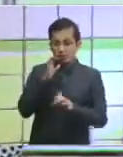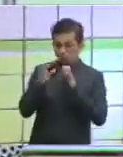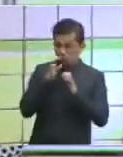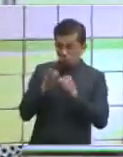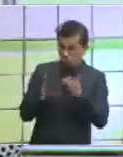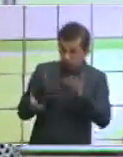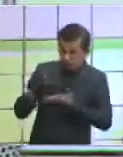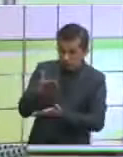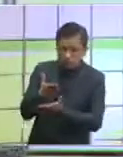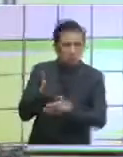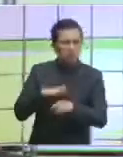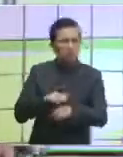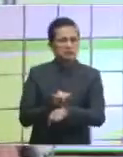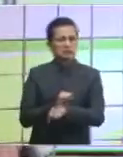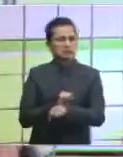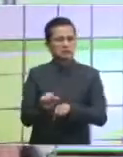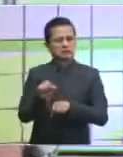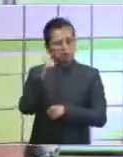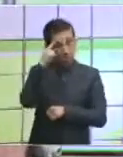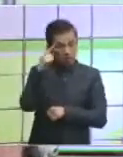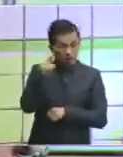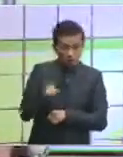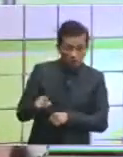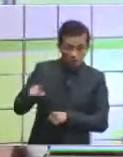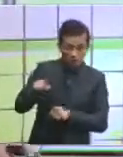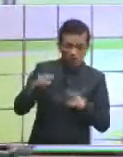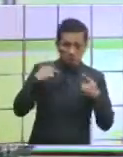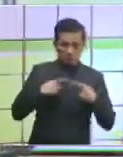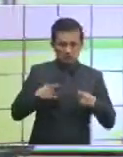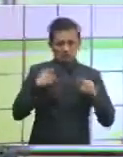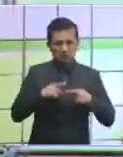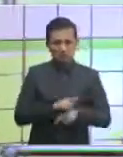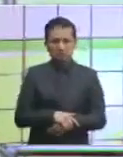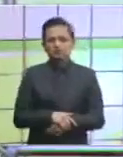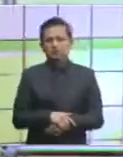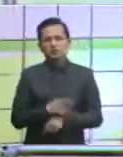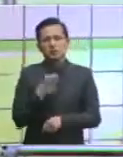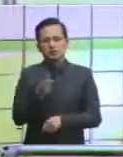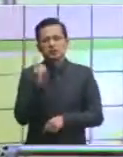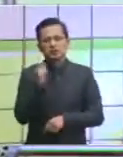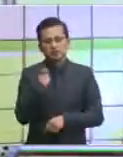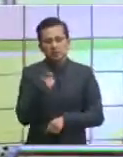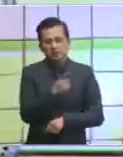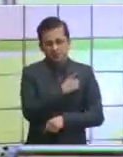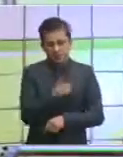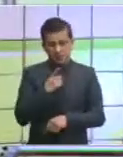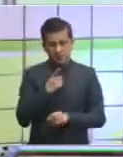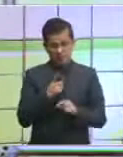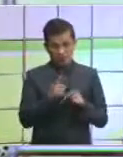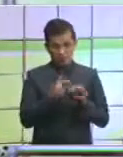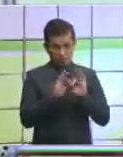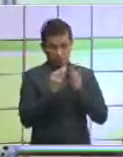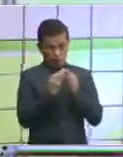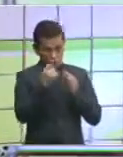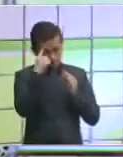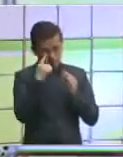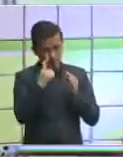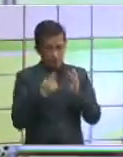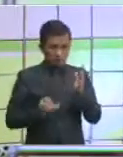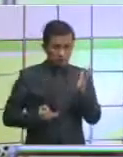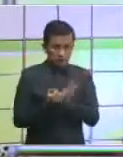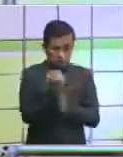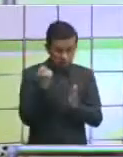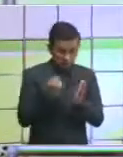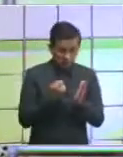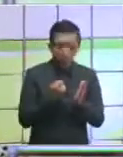hacia la ciudadanía esto nos lleva a modificar el esquema y el lenguaje de las sentencias